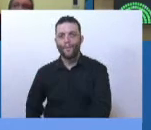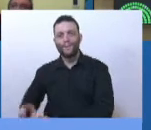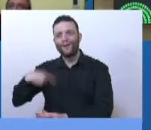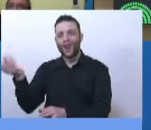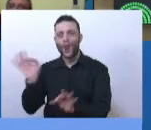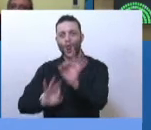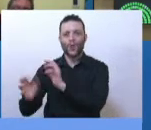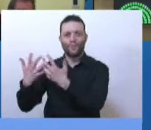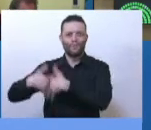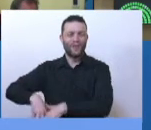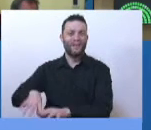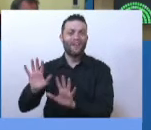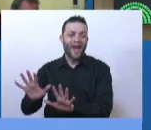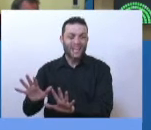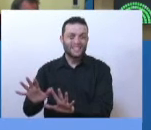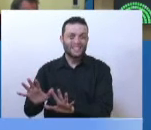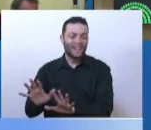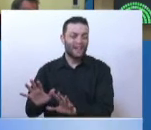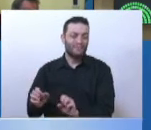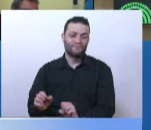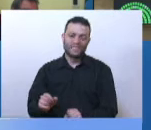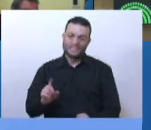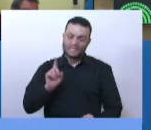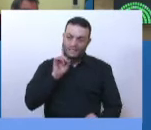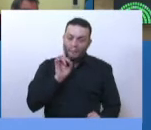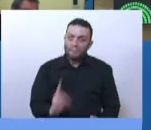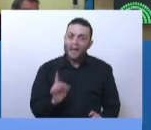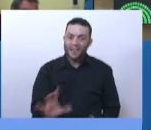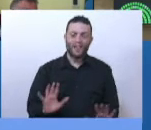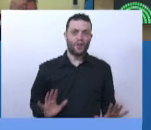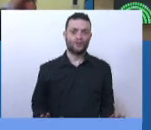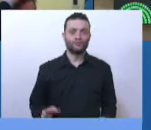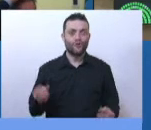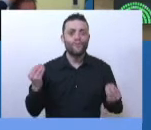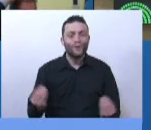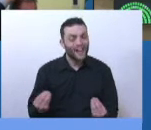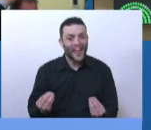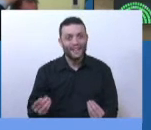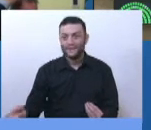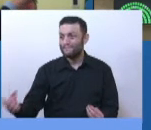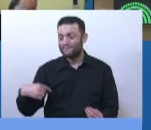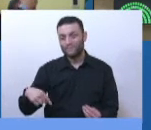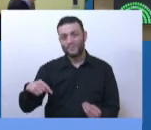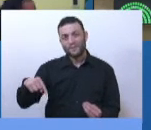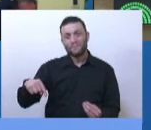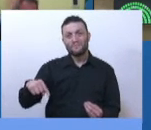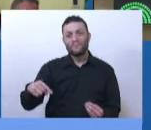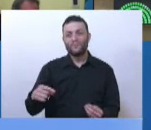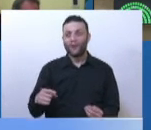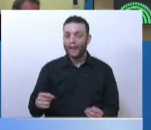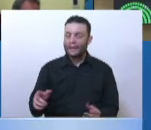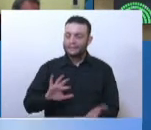e institucional. Por eso, para hacer referencia a ese proyecto y a la votación que